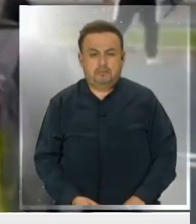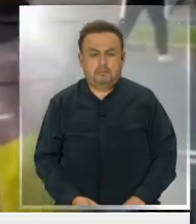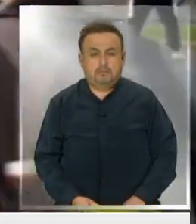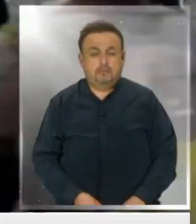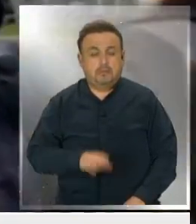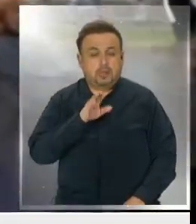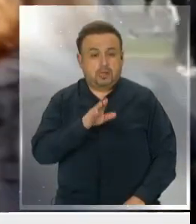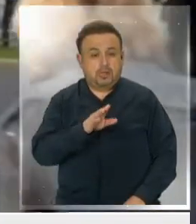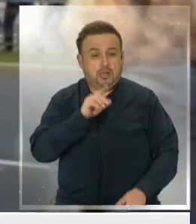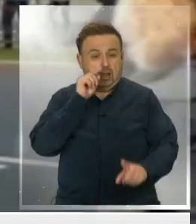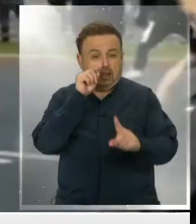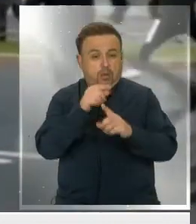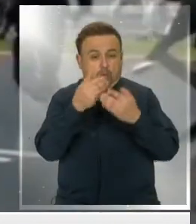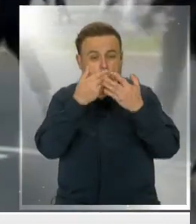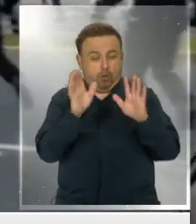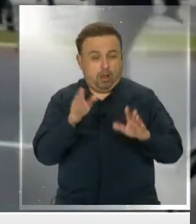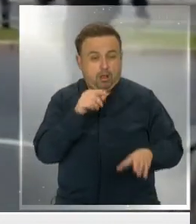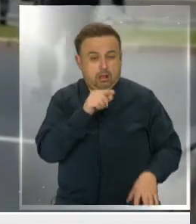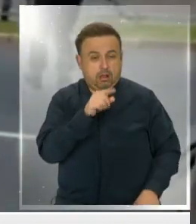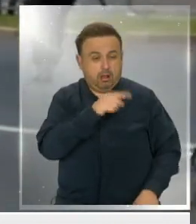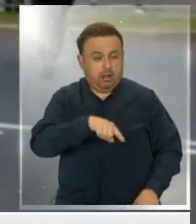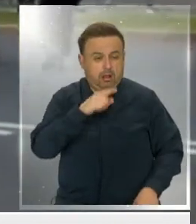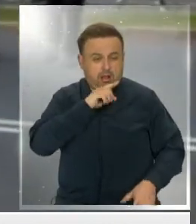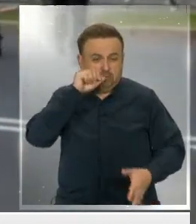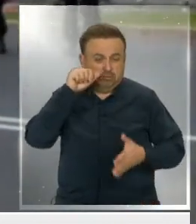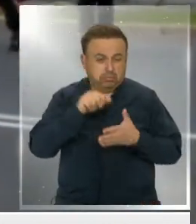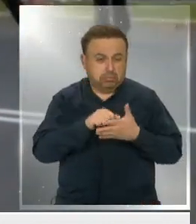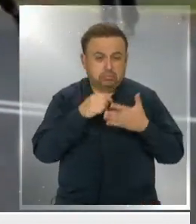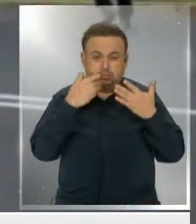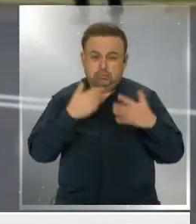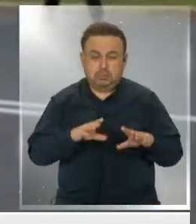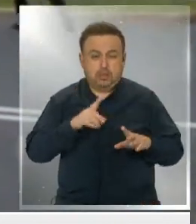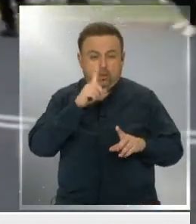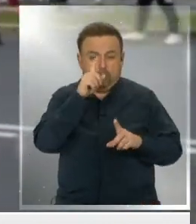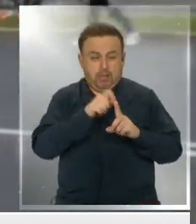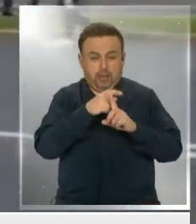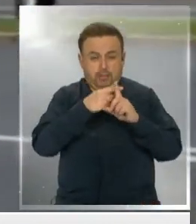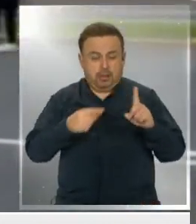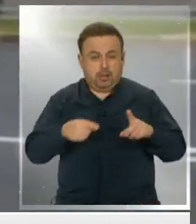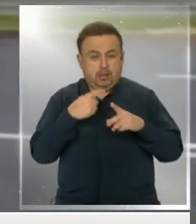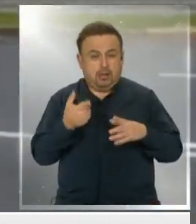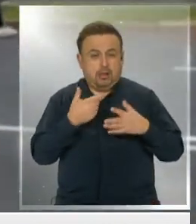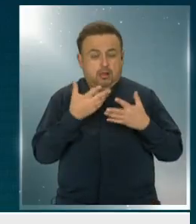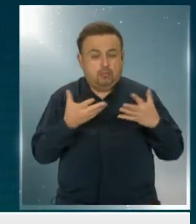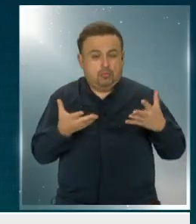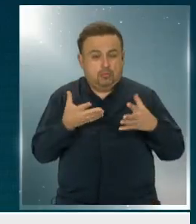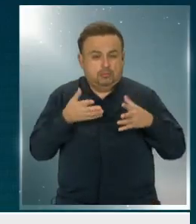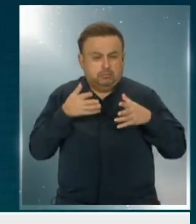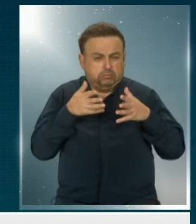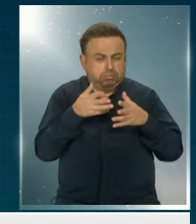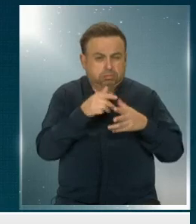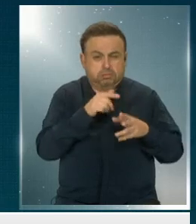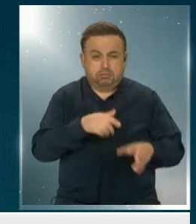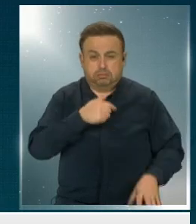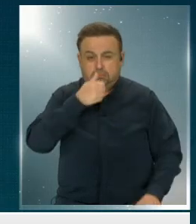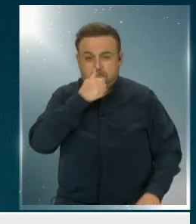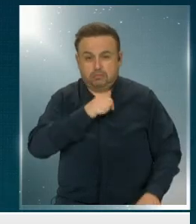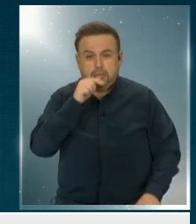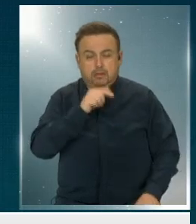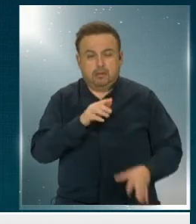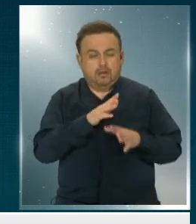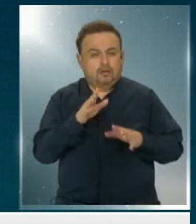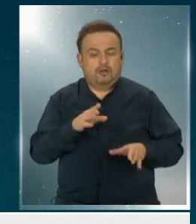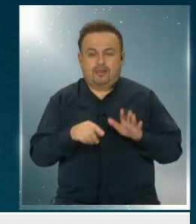Si el objetivo era evitar llamar la atención de los manifestantes que hace un mes y medio lo tienen contra las cuerdas, ese secretismo tuvo el